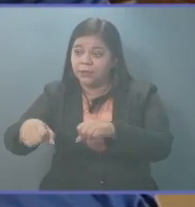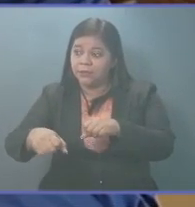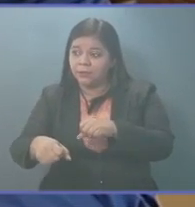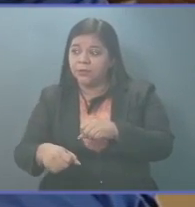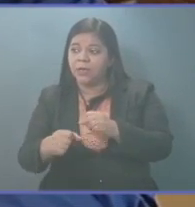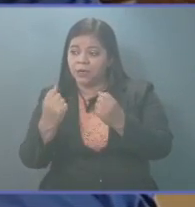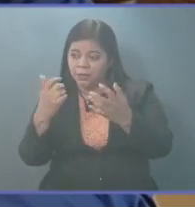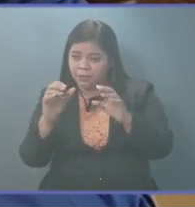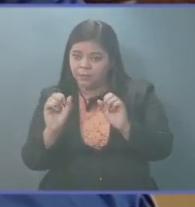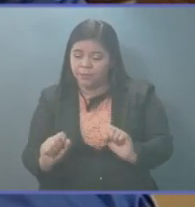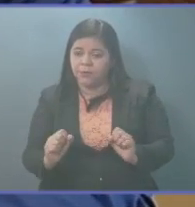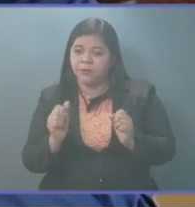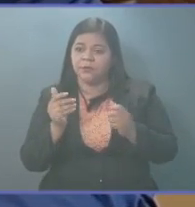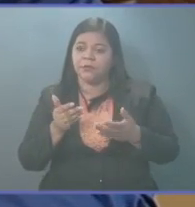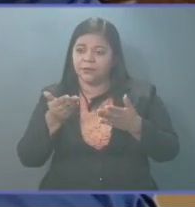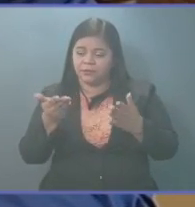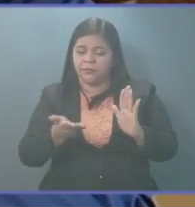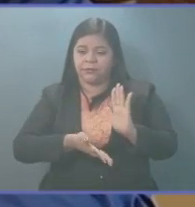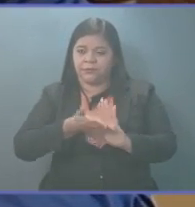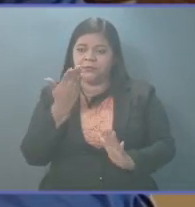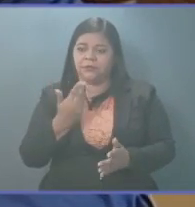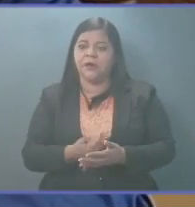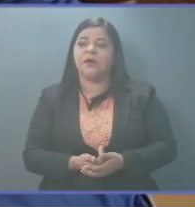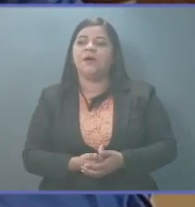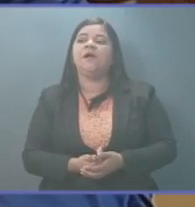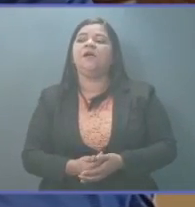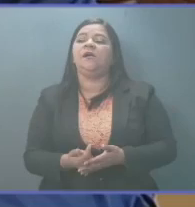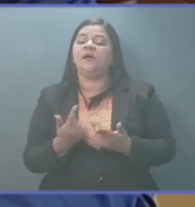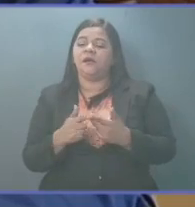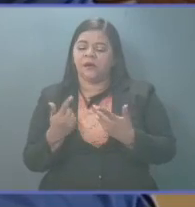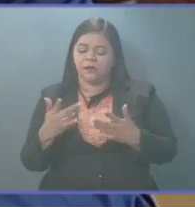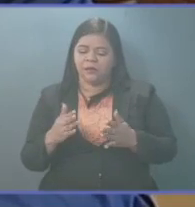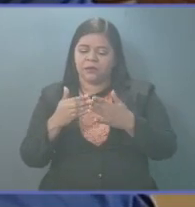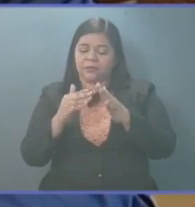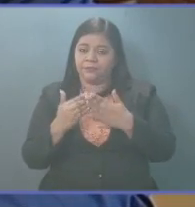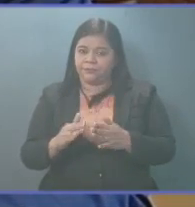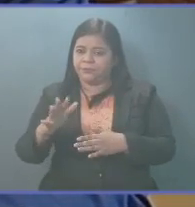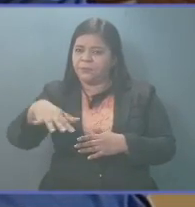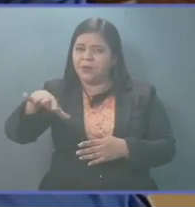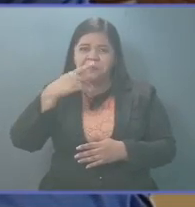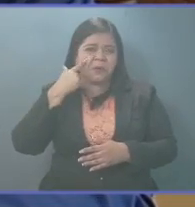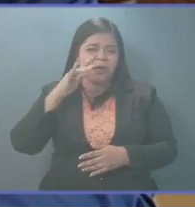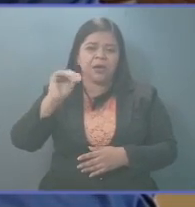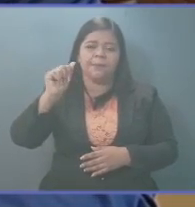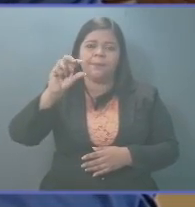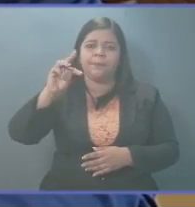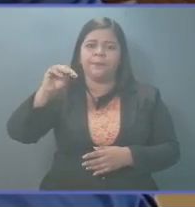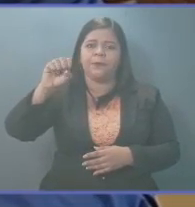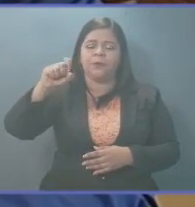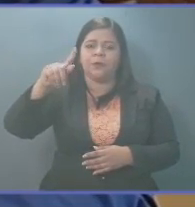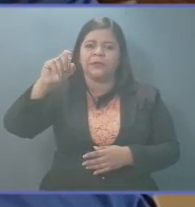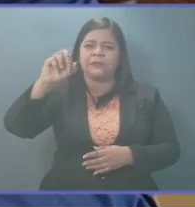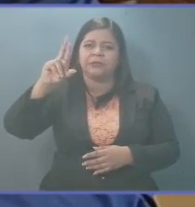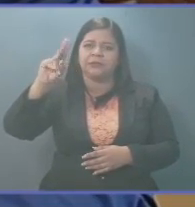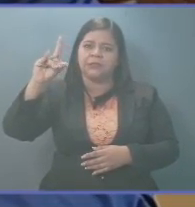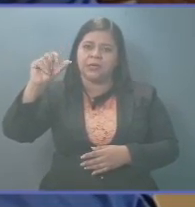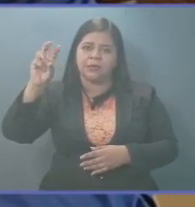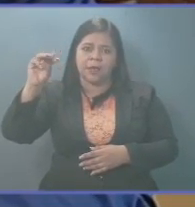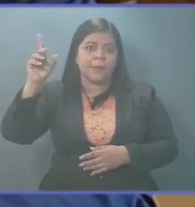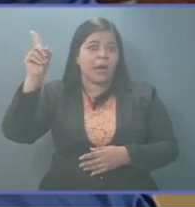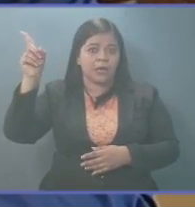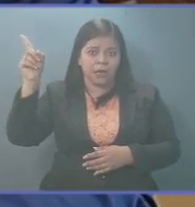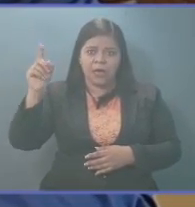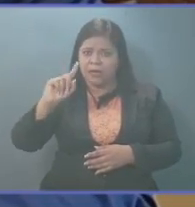abonar muchísimo. Países como Holanda lo hicieron hace muchos años y ciudades como Ámsterdam también ocupan la bicicleta como